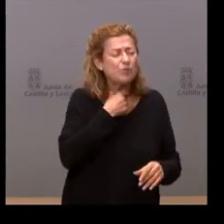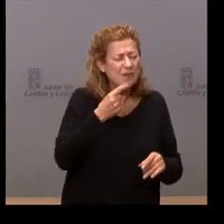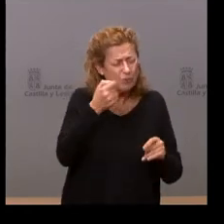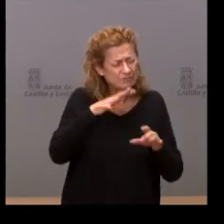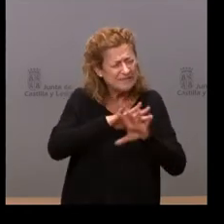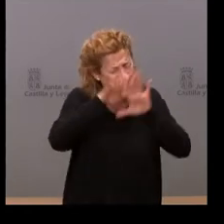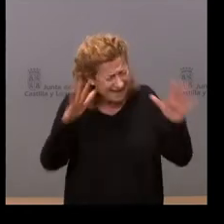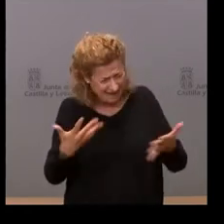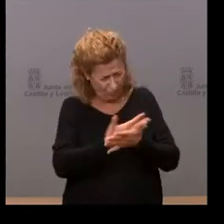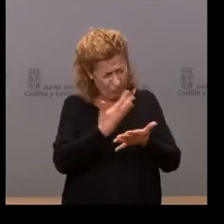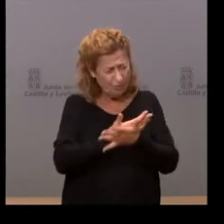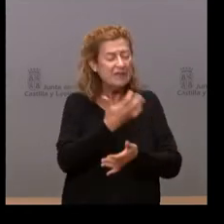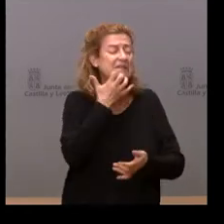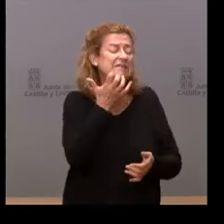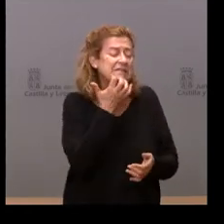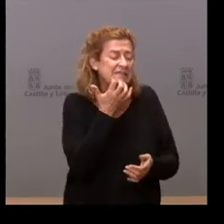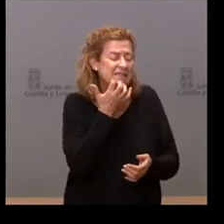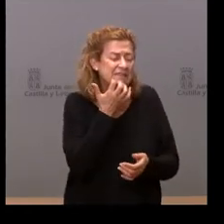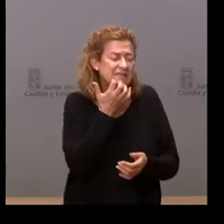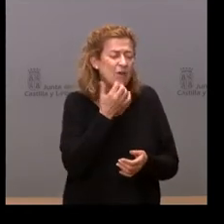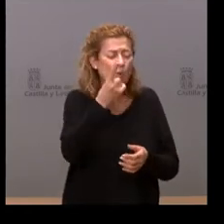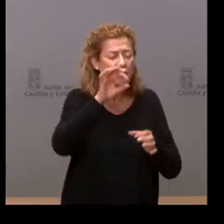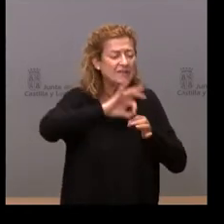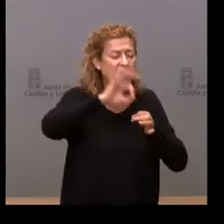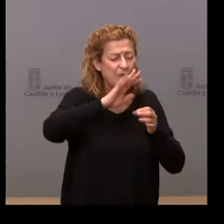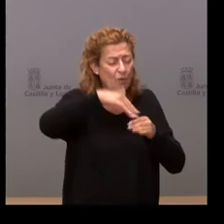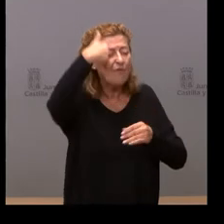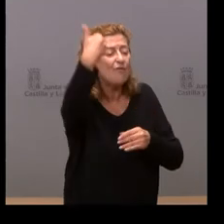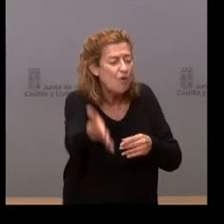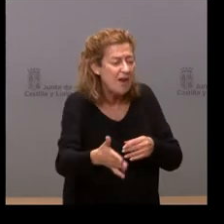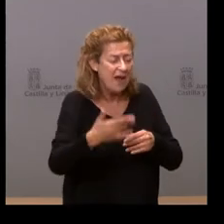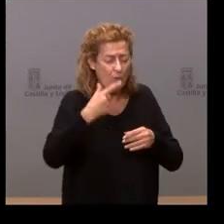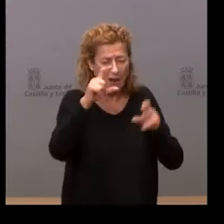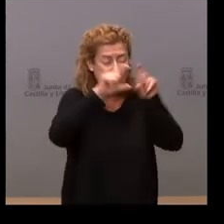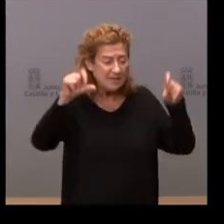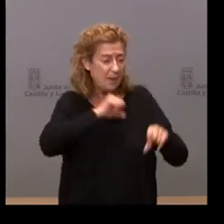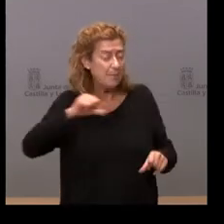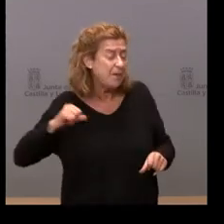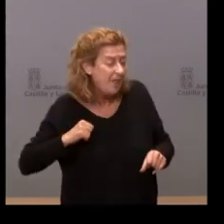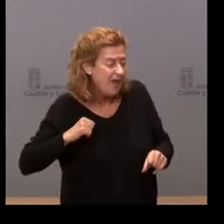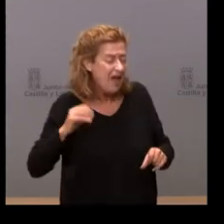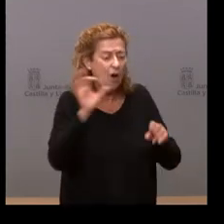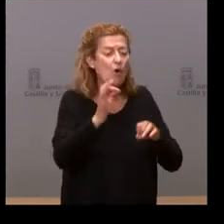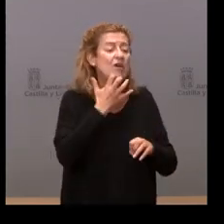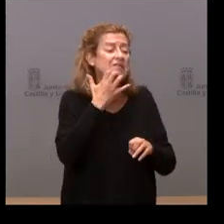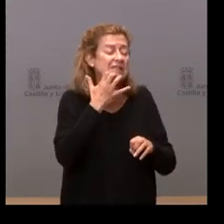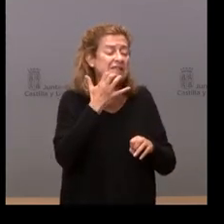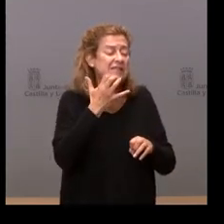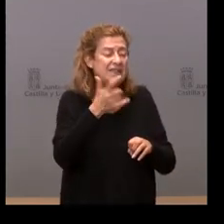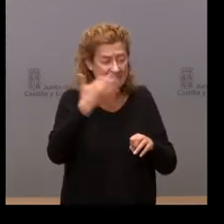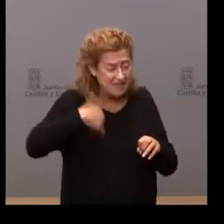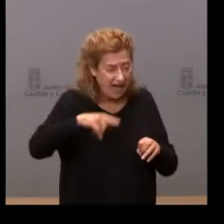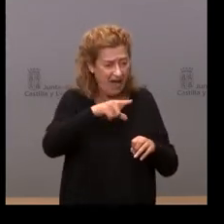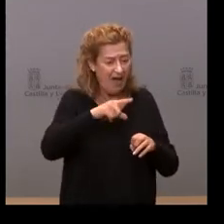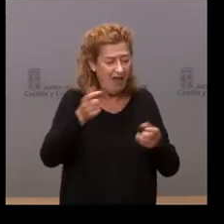si va a ser un servicio externalizado alguna empresa privada y si va a serlo si ya la tienen si ya